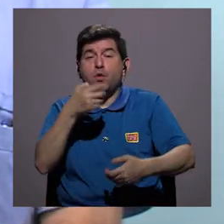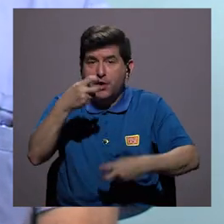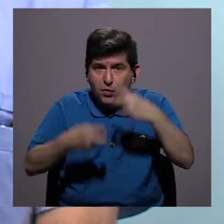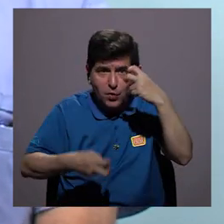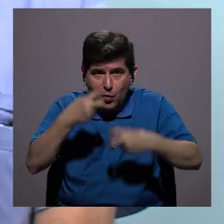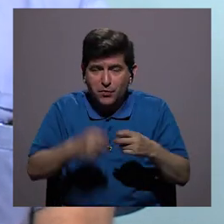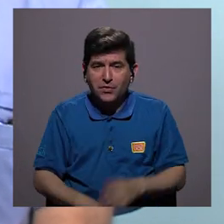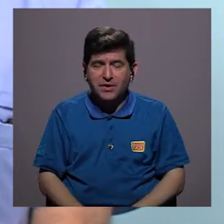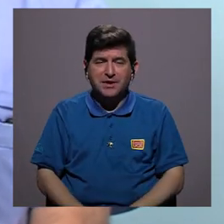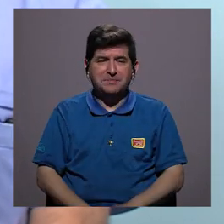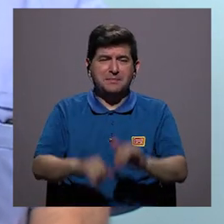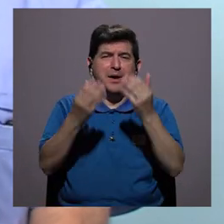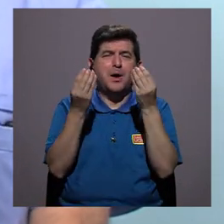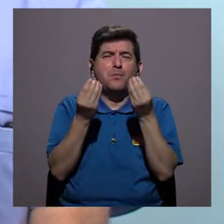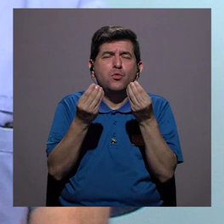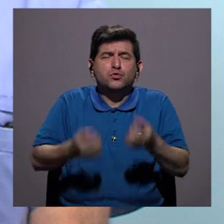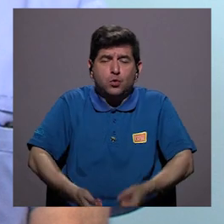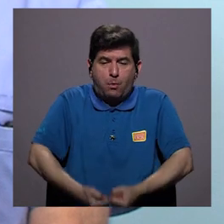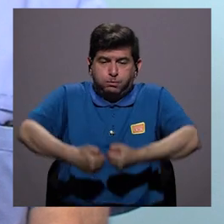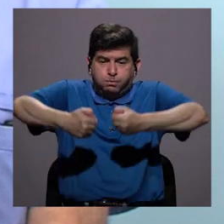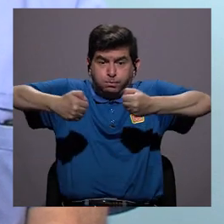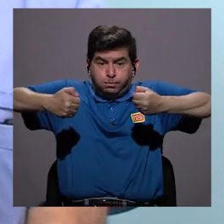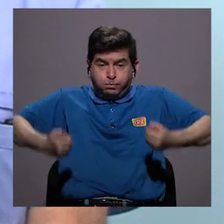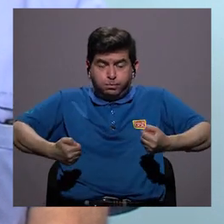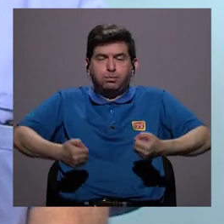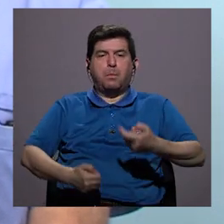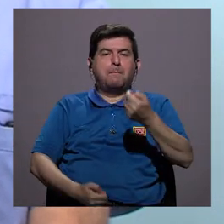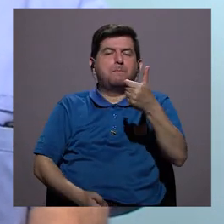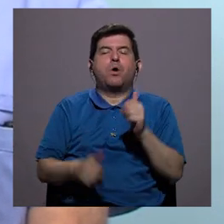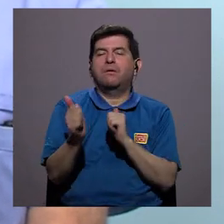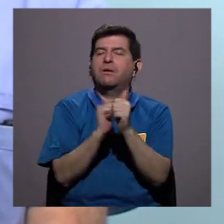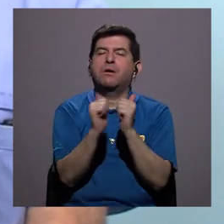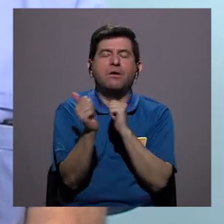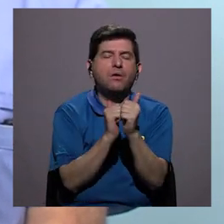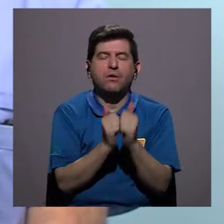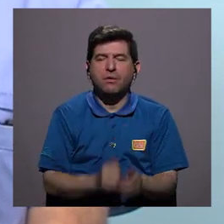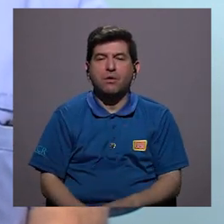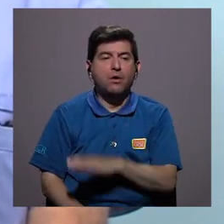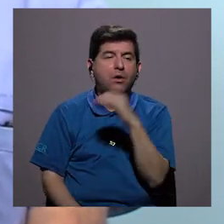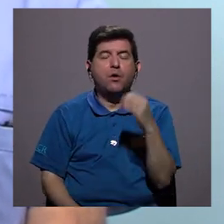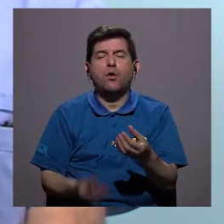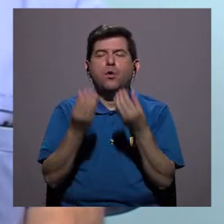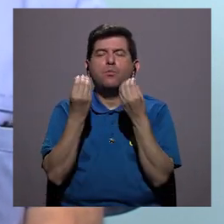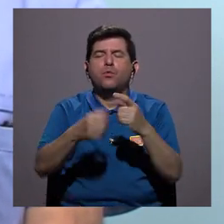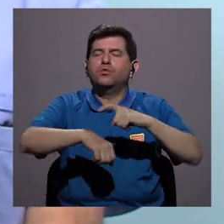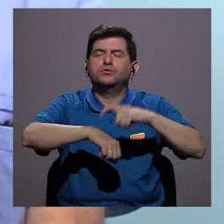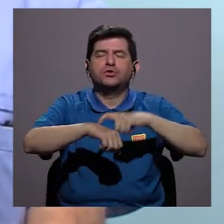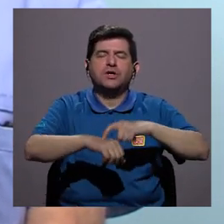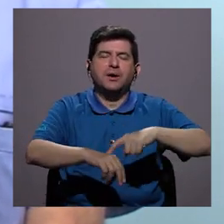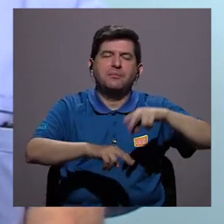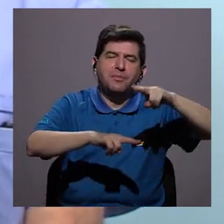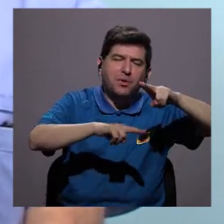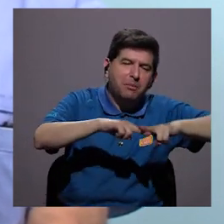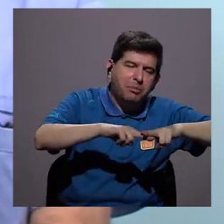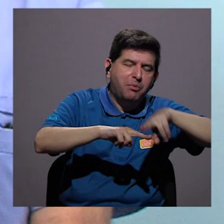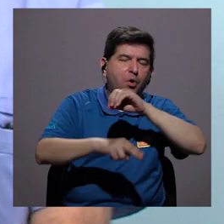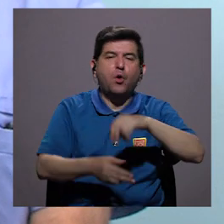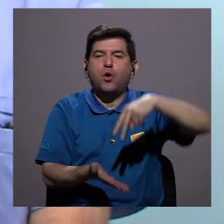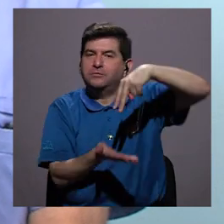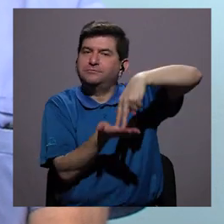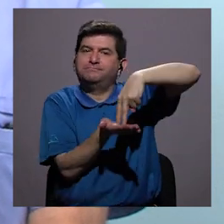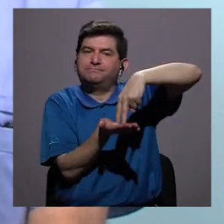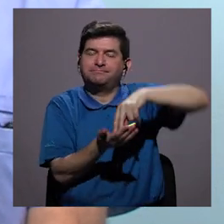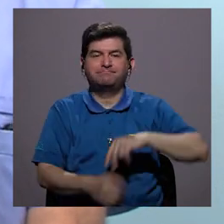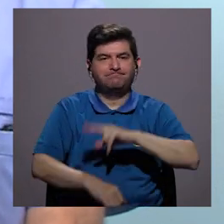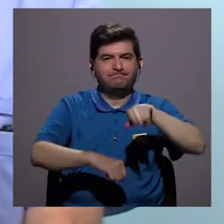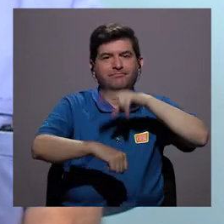el problema va a ser si quedan con mucho sobrepeso, uh-huh, con poco ejercicio, uh-huh, o mucho de estar de pie o mucho de estar sentada,